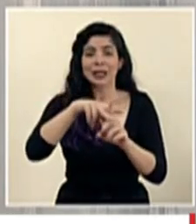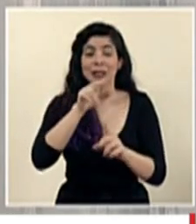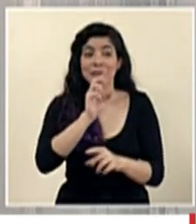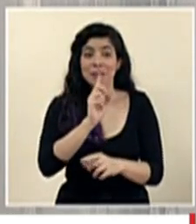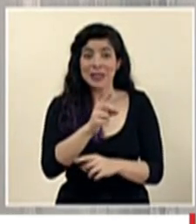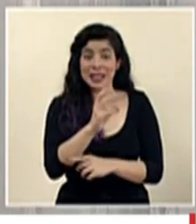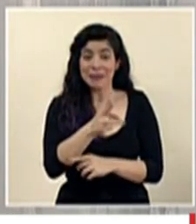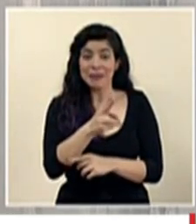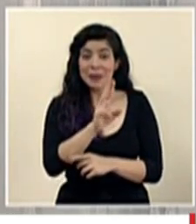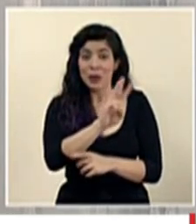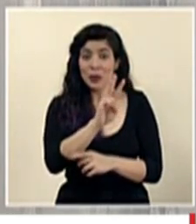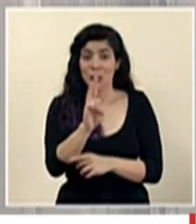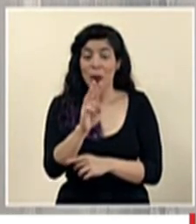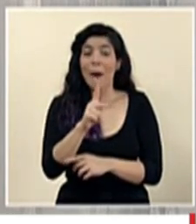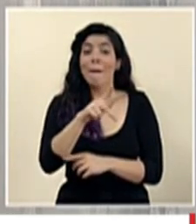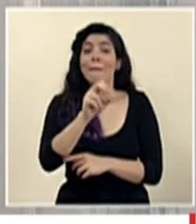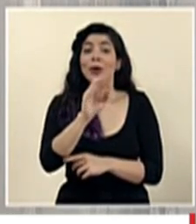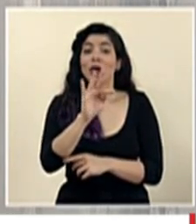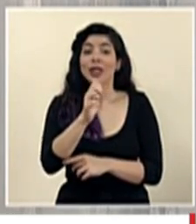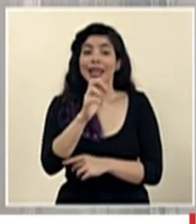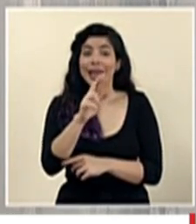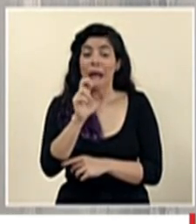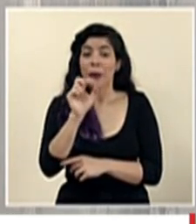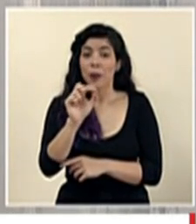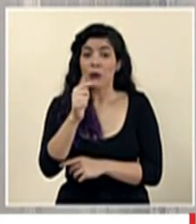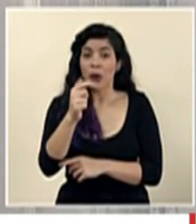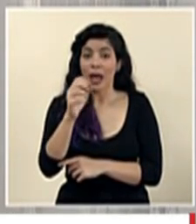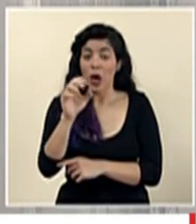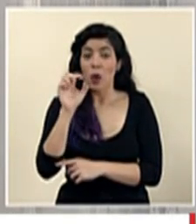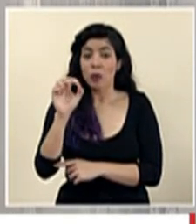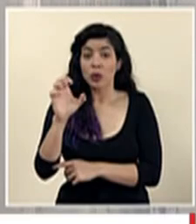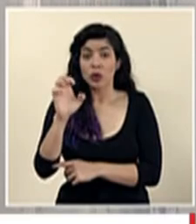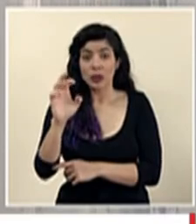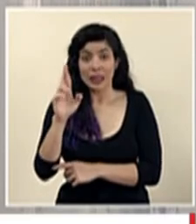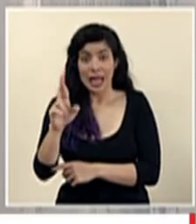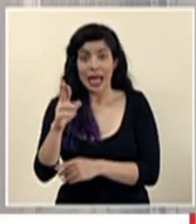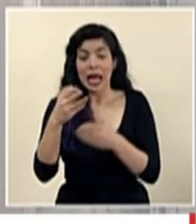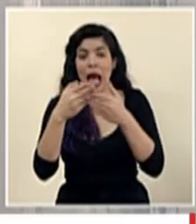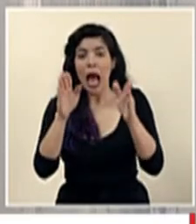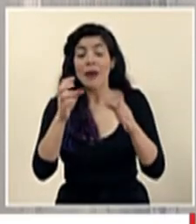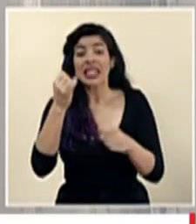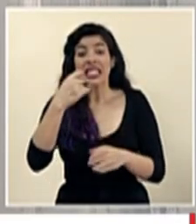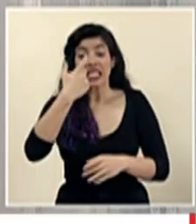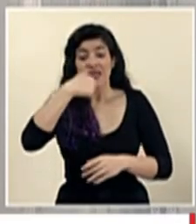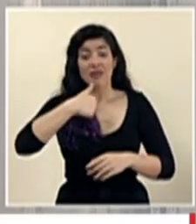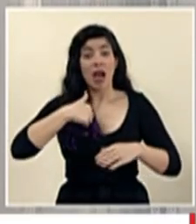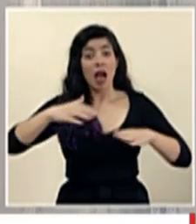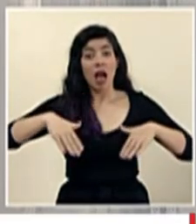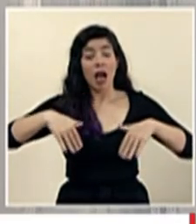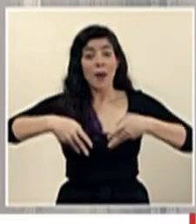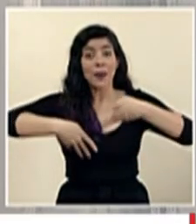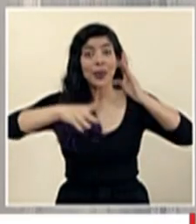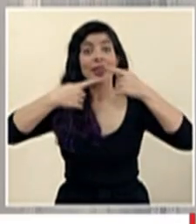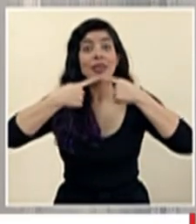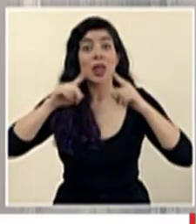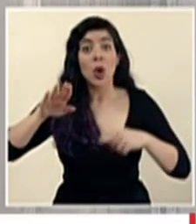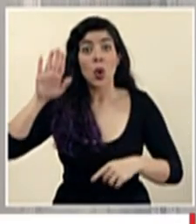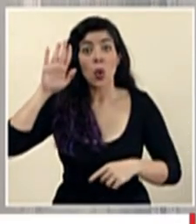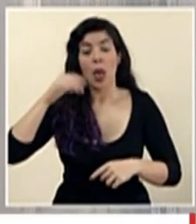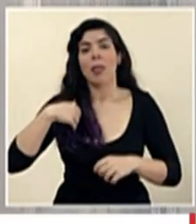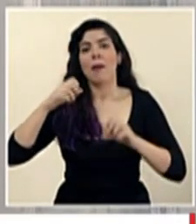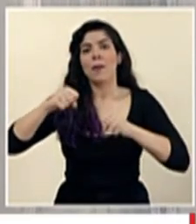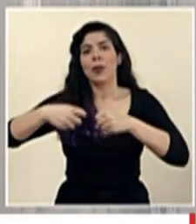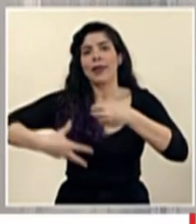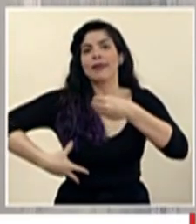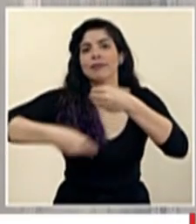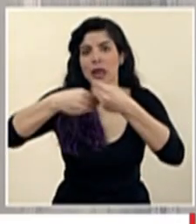plataforma proteger.gov.cr para que las personas que no habían podido subir su declaración jurada puedan aportarla, pero también